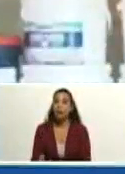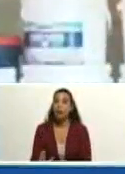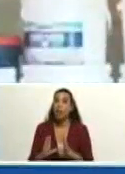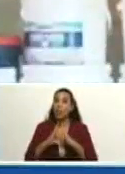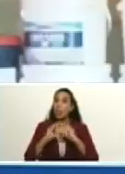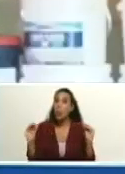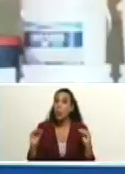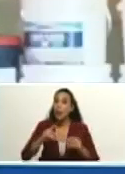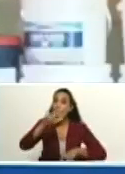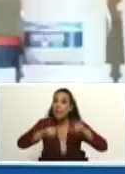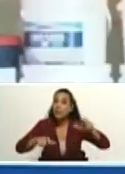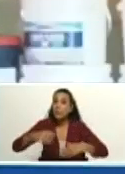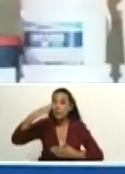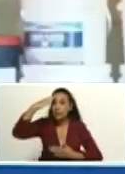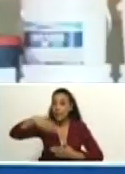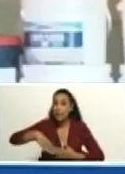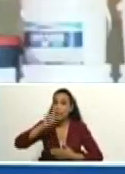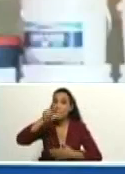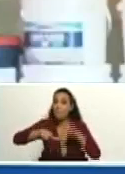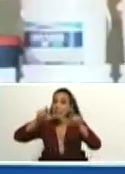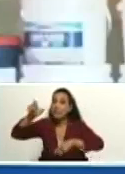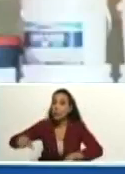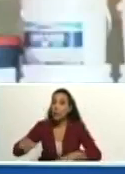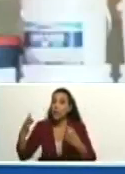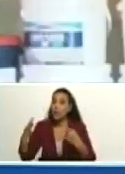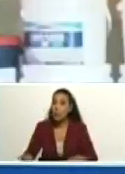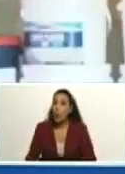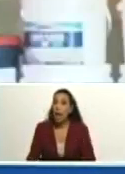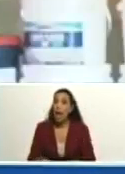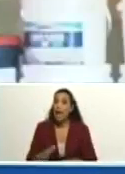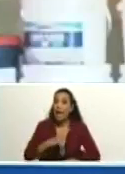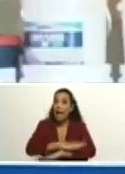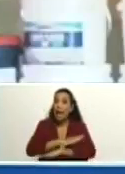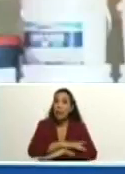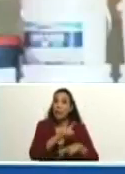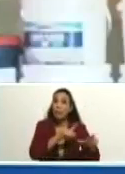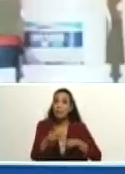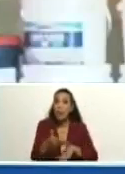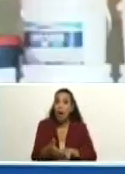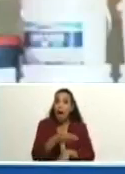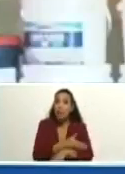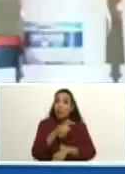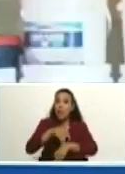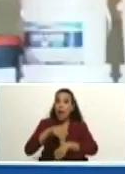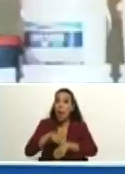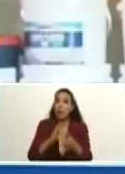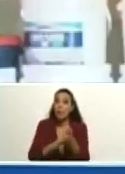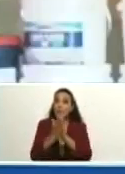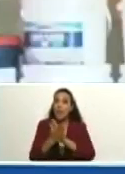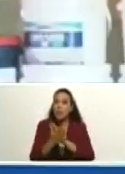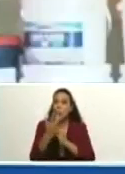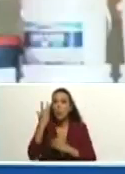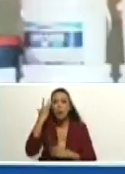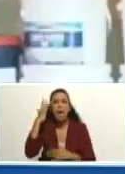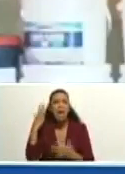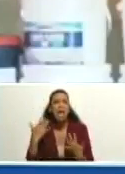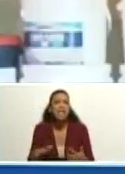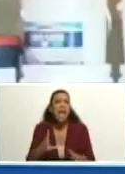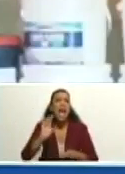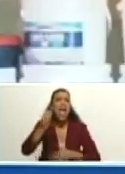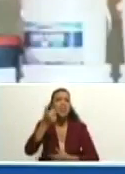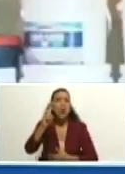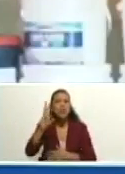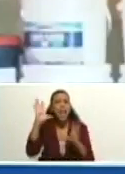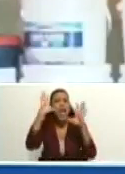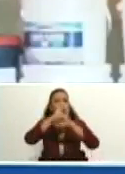Todos, civiles y militares. Este acto se termina temprano. No vengan con cuentos, llegan a las 12 de la